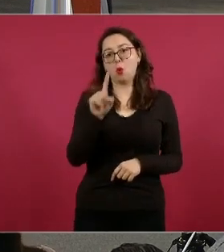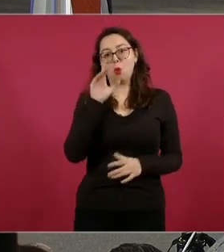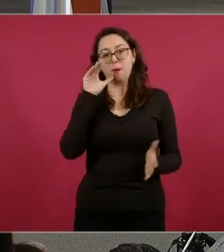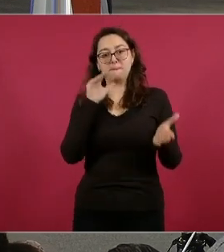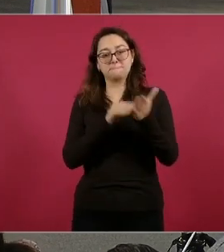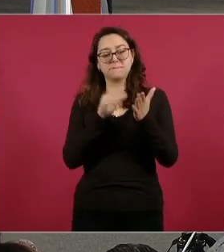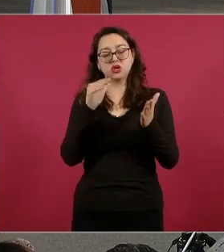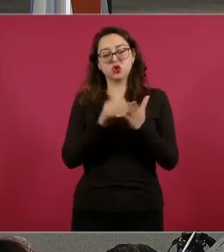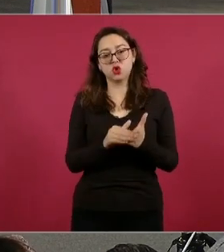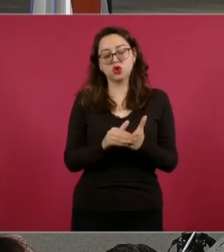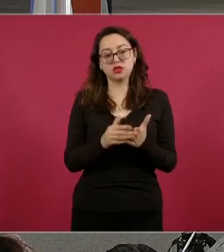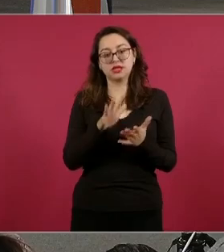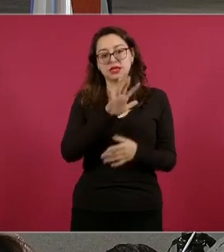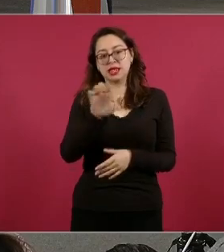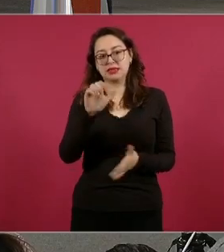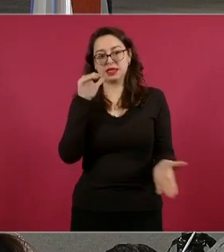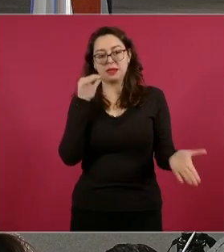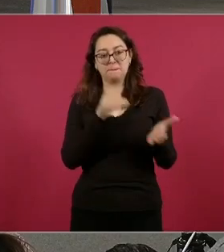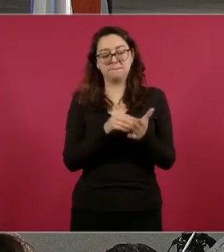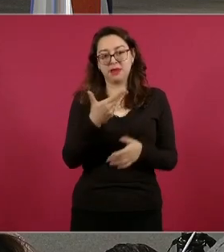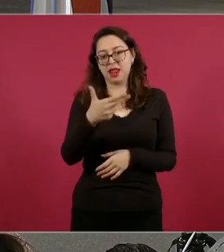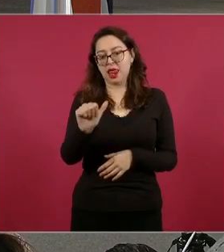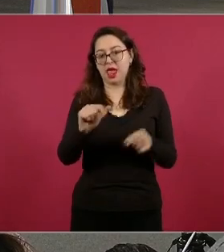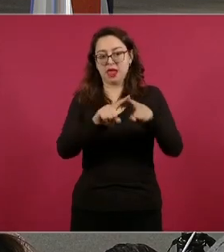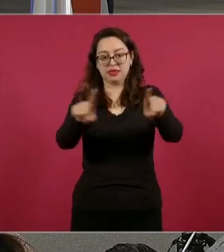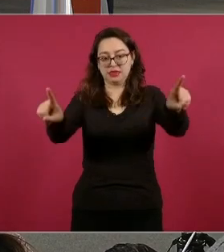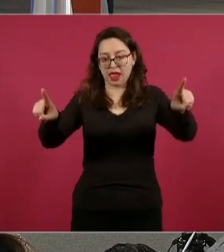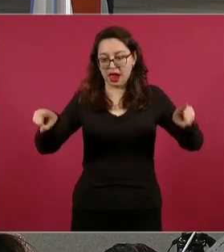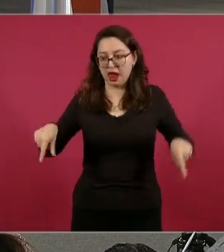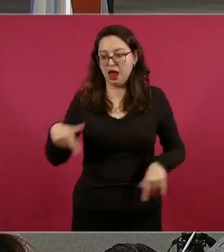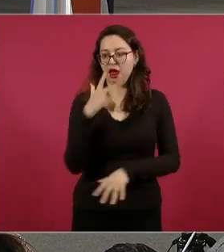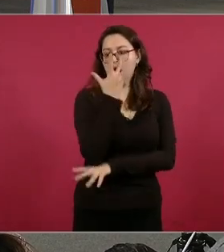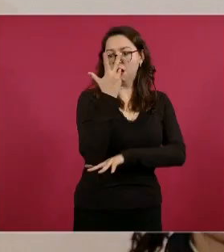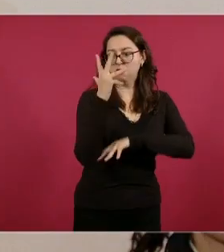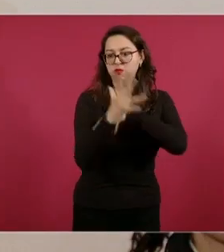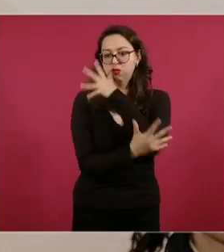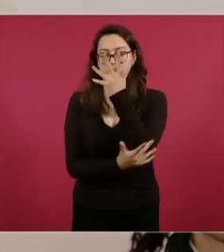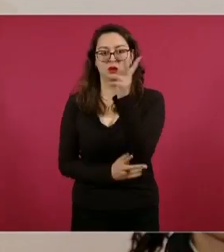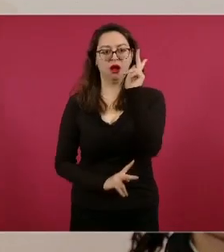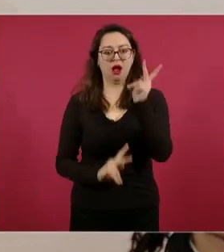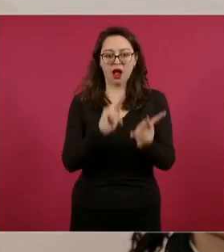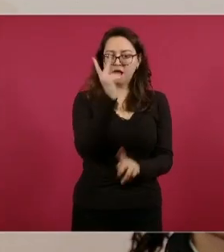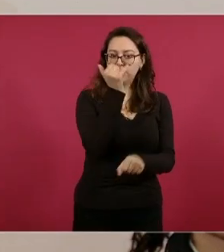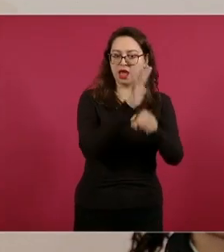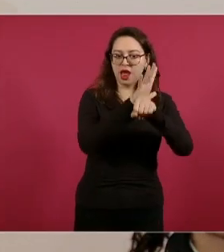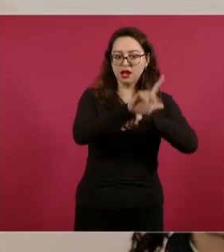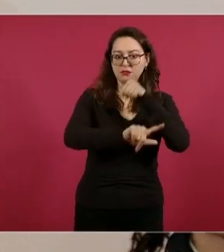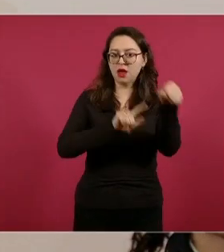de selva, flora, fauna, nativa,